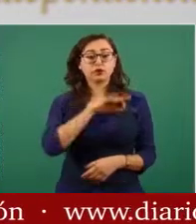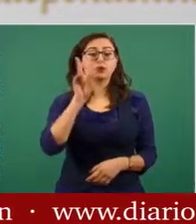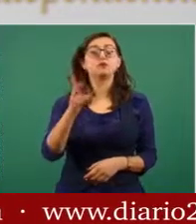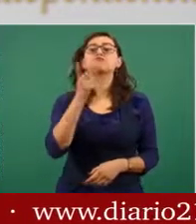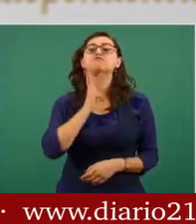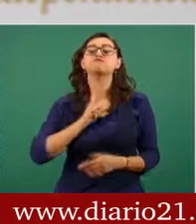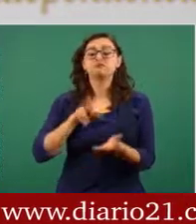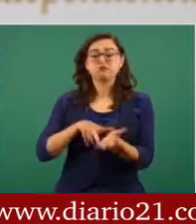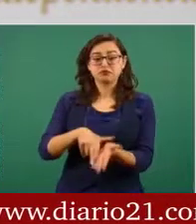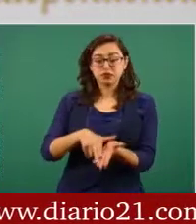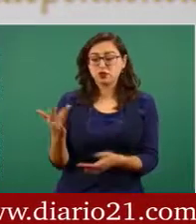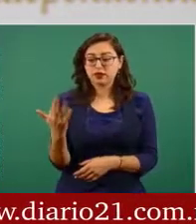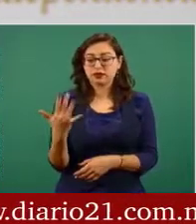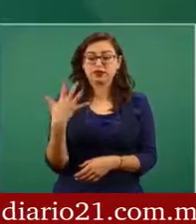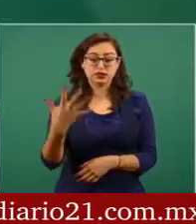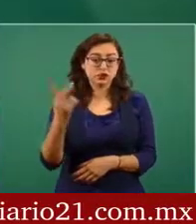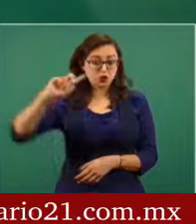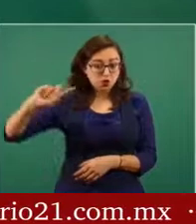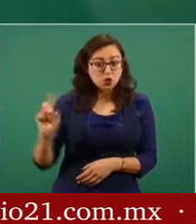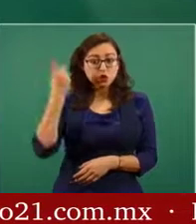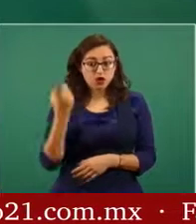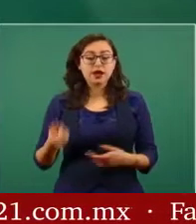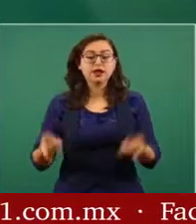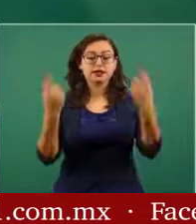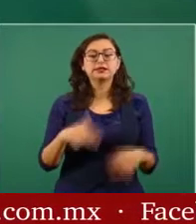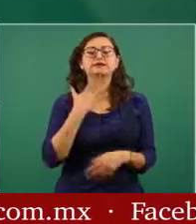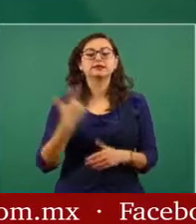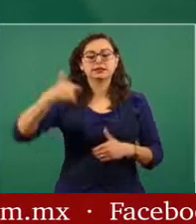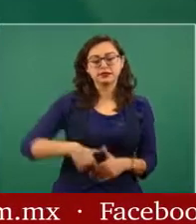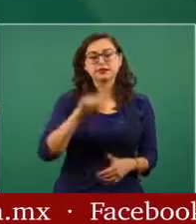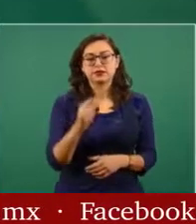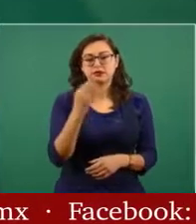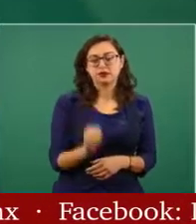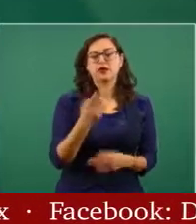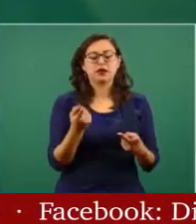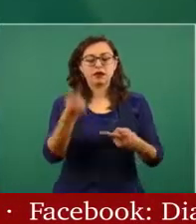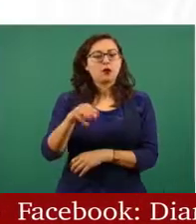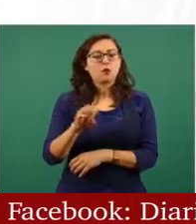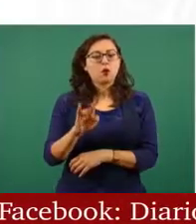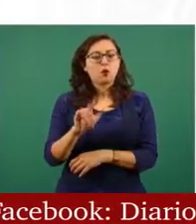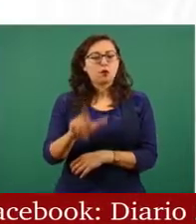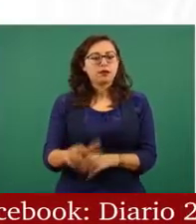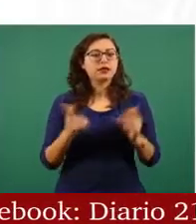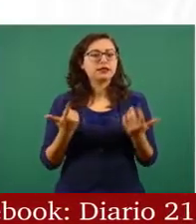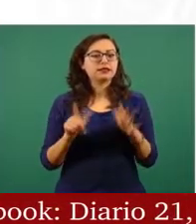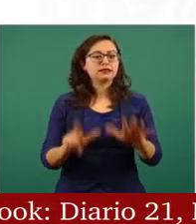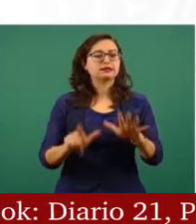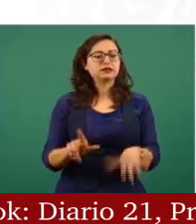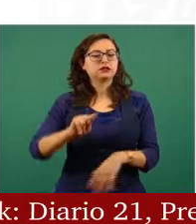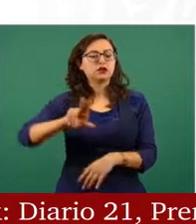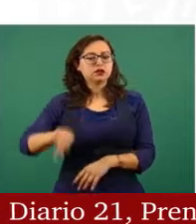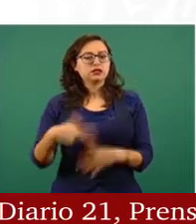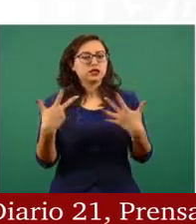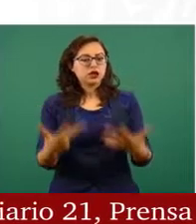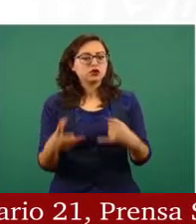gasolina más cara de todo el país de acuerdo con la profeco el combustible que se vende en 22.15 pesos por litro